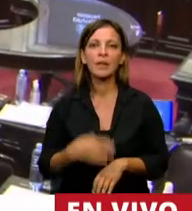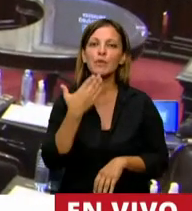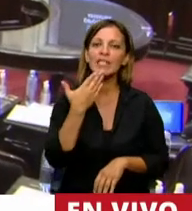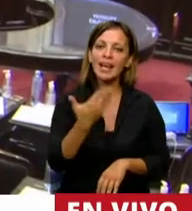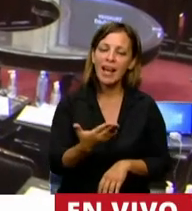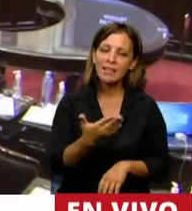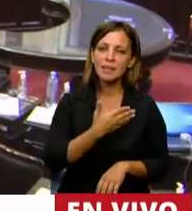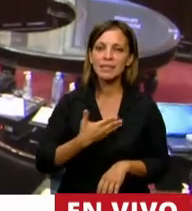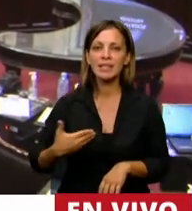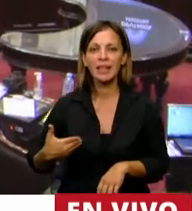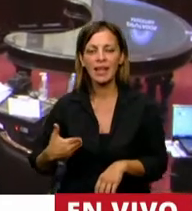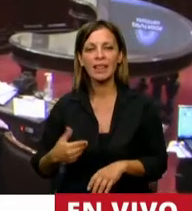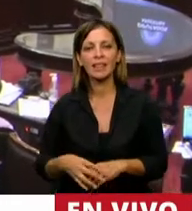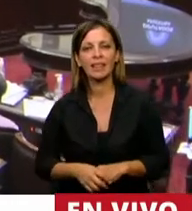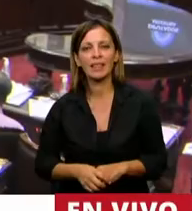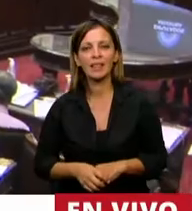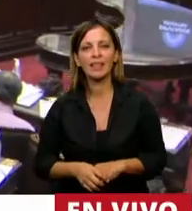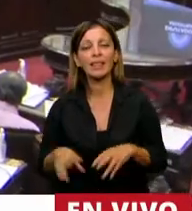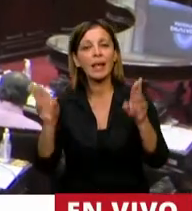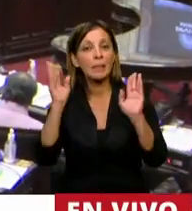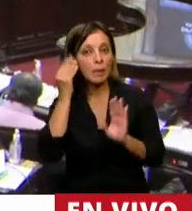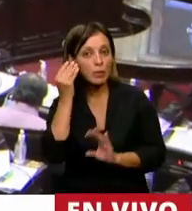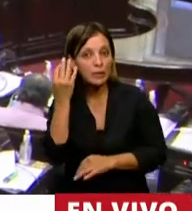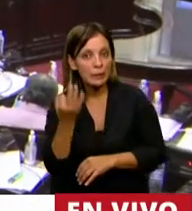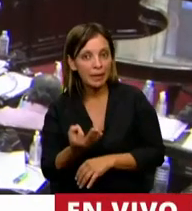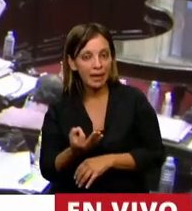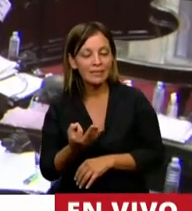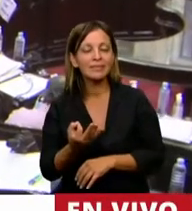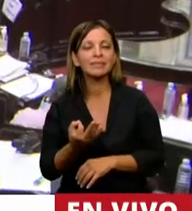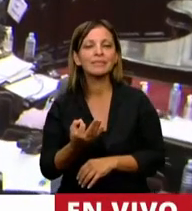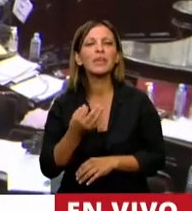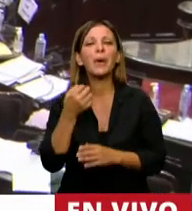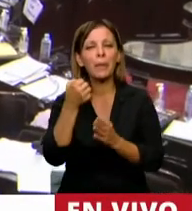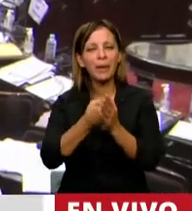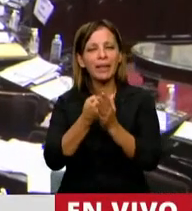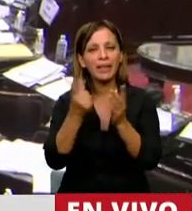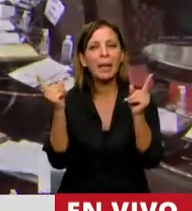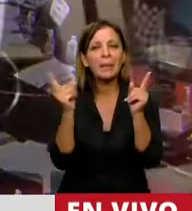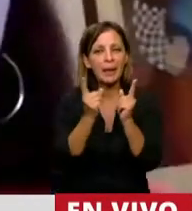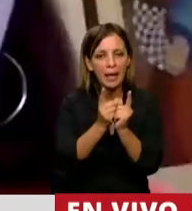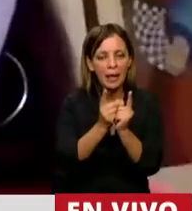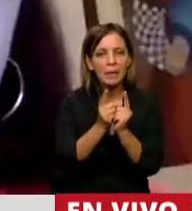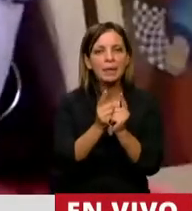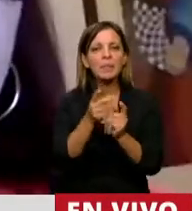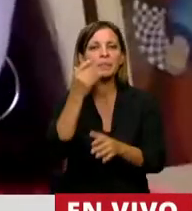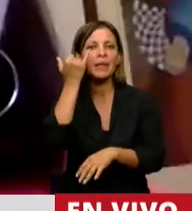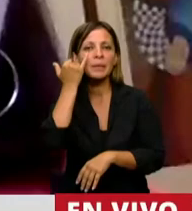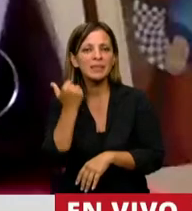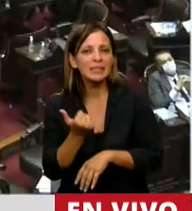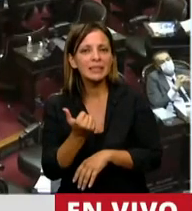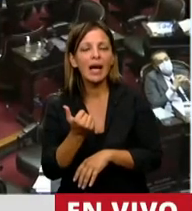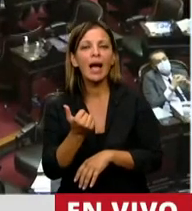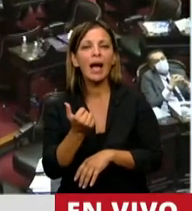Gracias, presidente. Muchísimas gracias. Espero que se esté escuchando bien. Voy a tratar de ser breve porque ya se ha dicho ampliamente